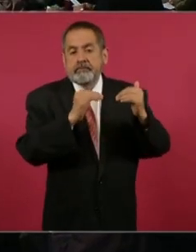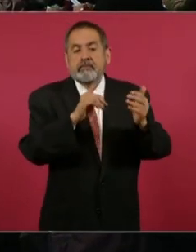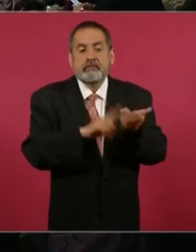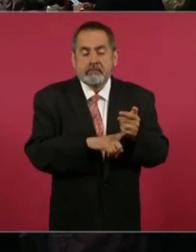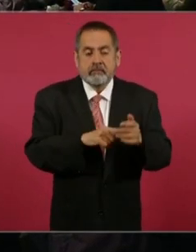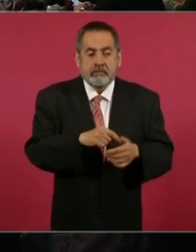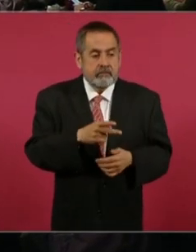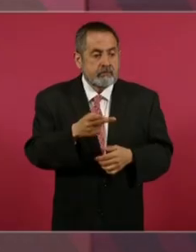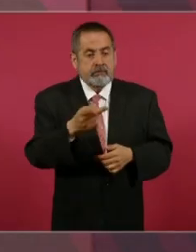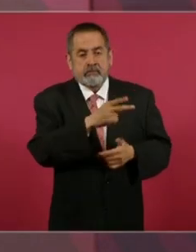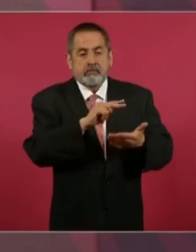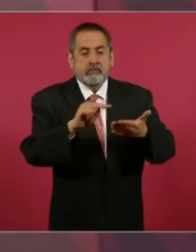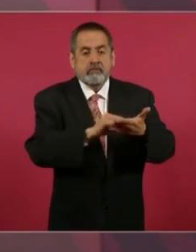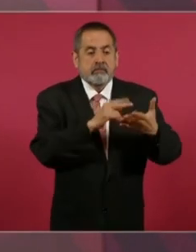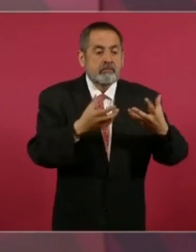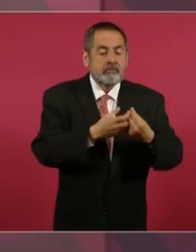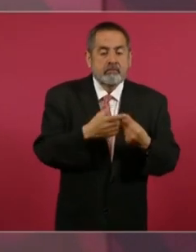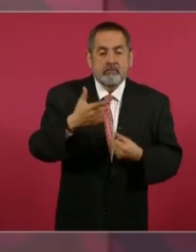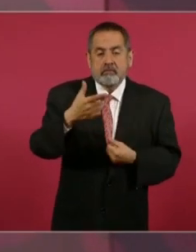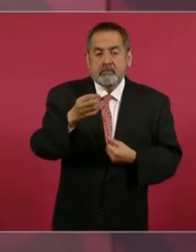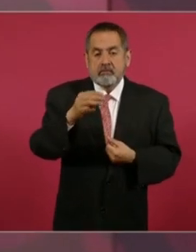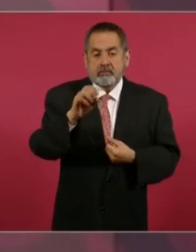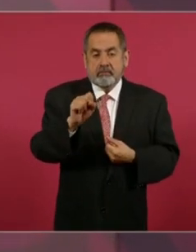lo del convenio de Gómez Mont.